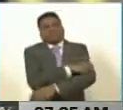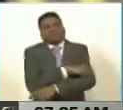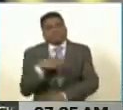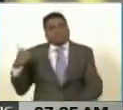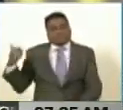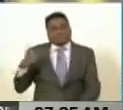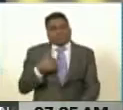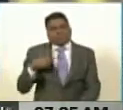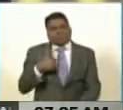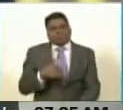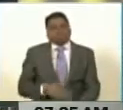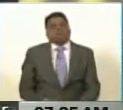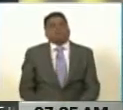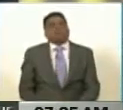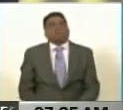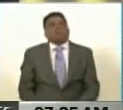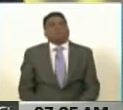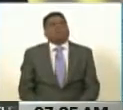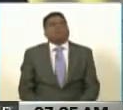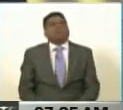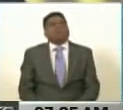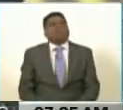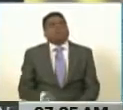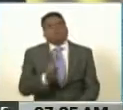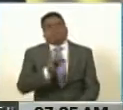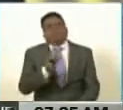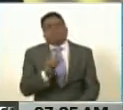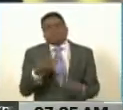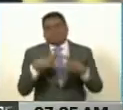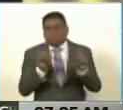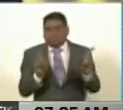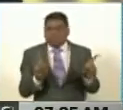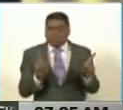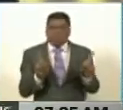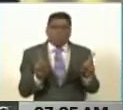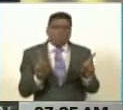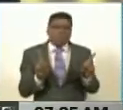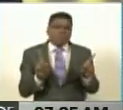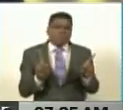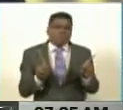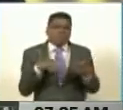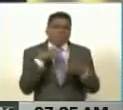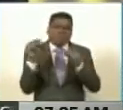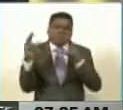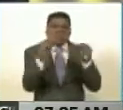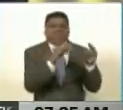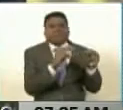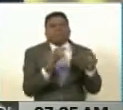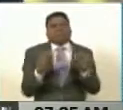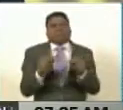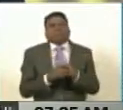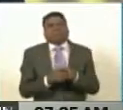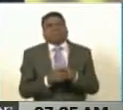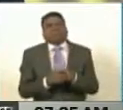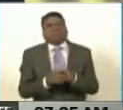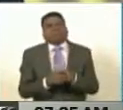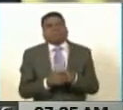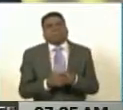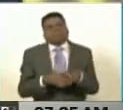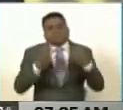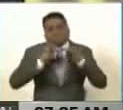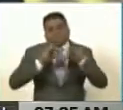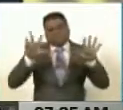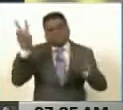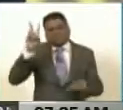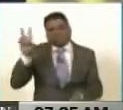que más bien debería ser lo contrario. Debería hablarle cualquier jerarca de la Iglesia Católica a la nación,